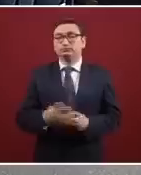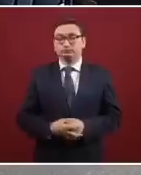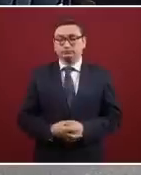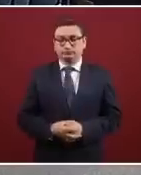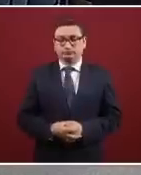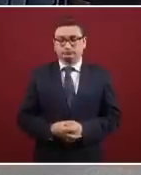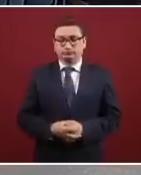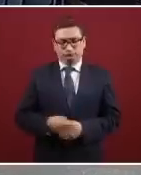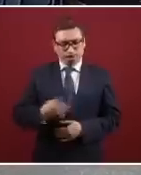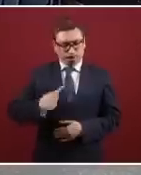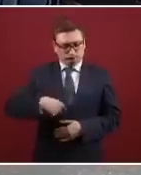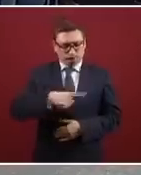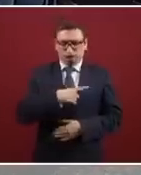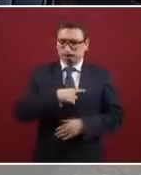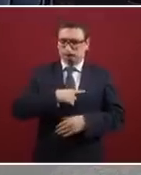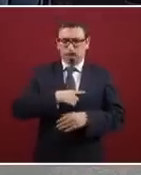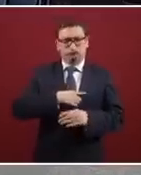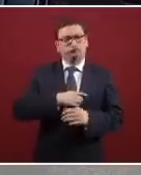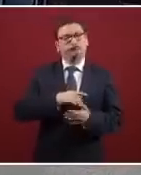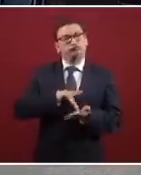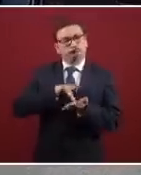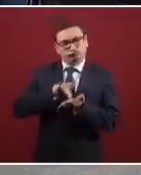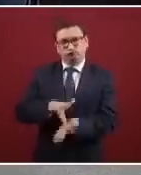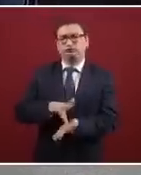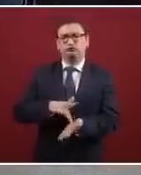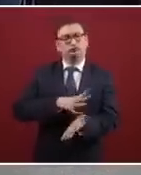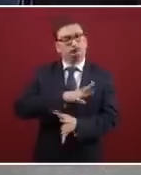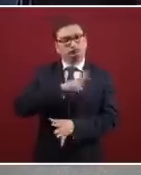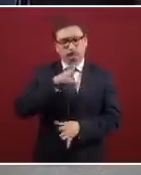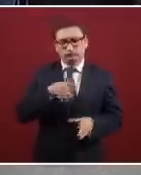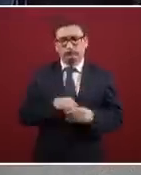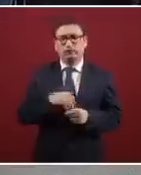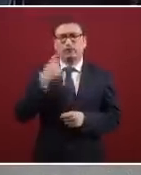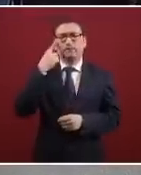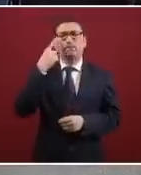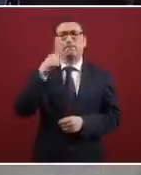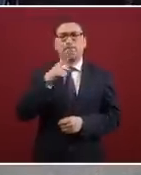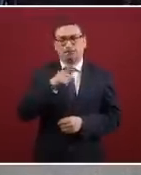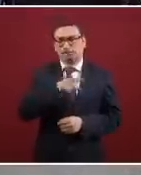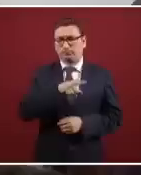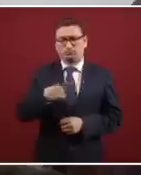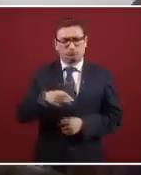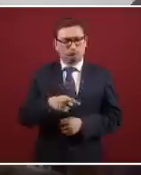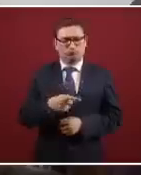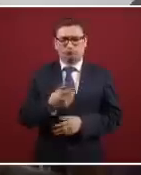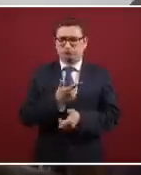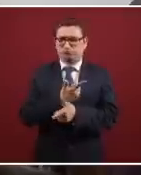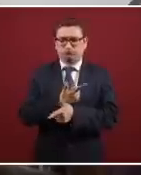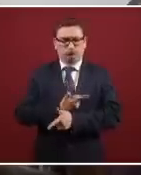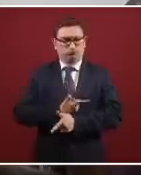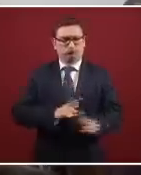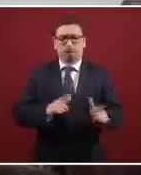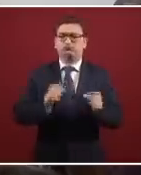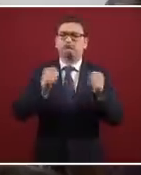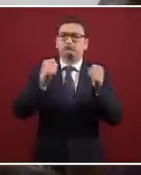todo nuestro apoyo, ¿sí?, para garantizar la libertad